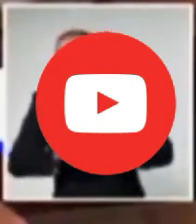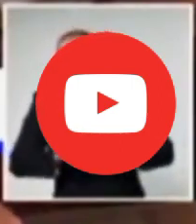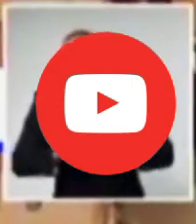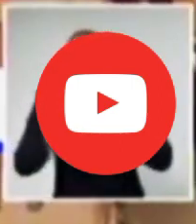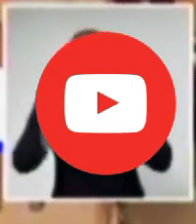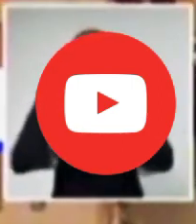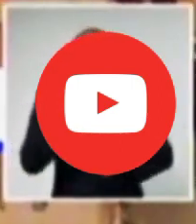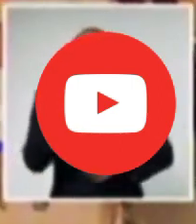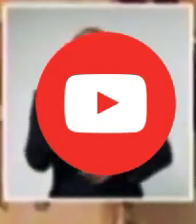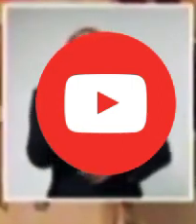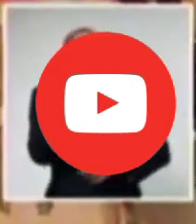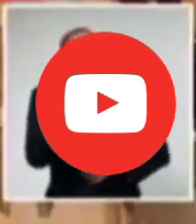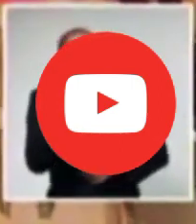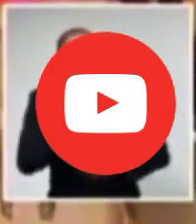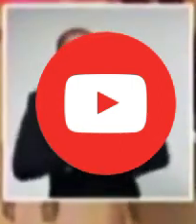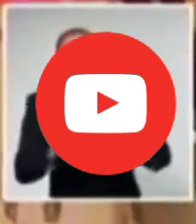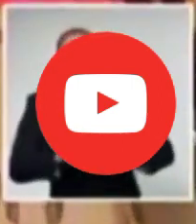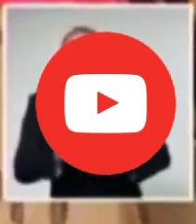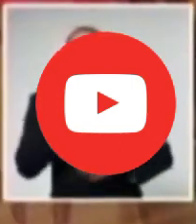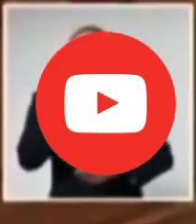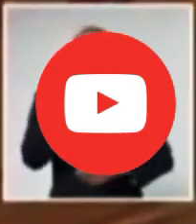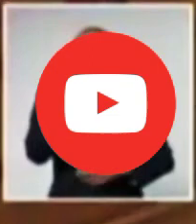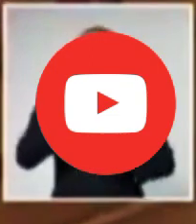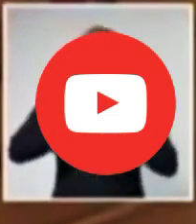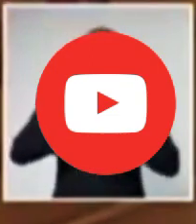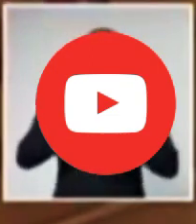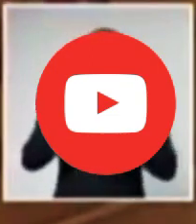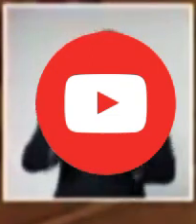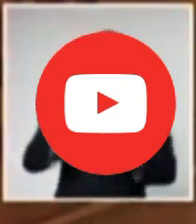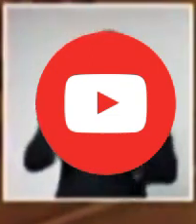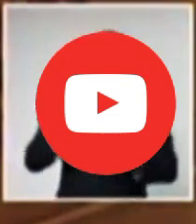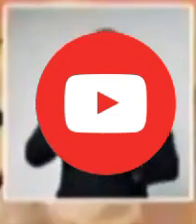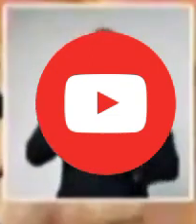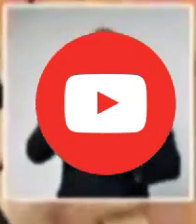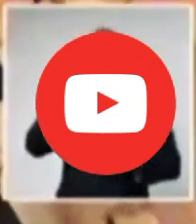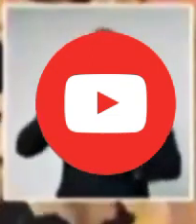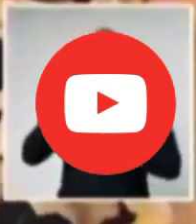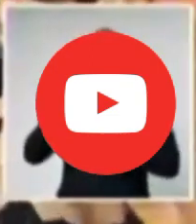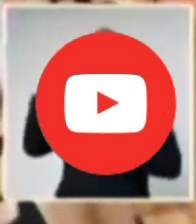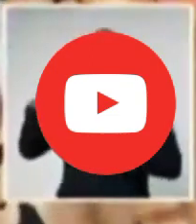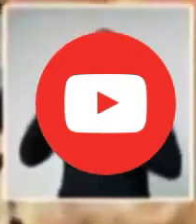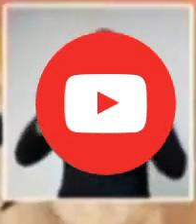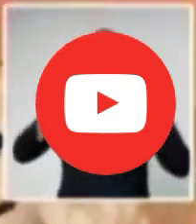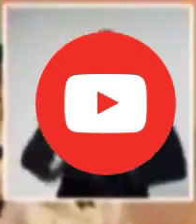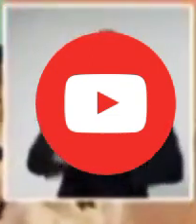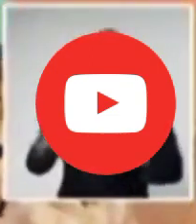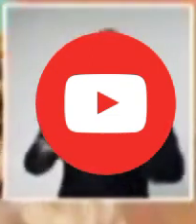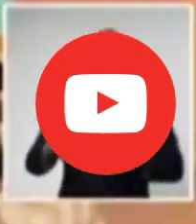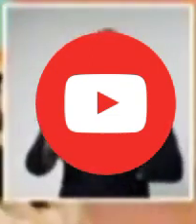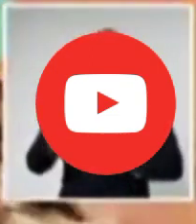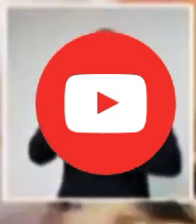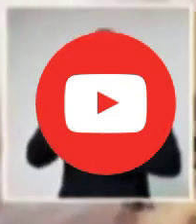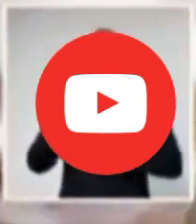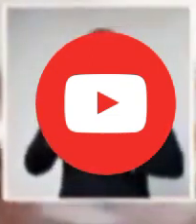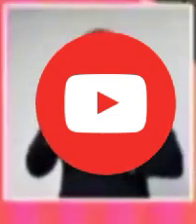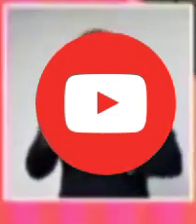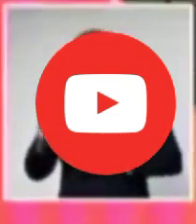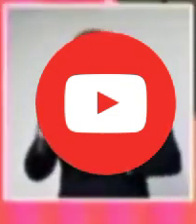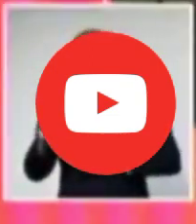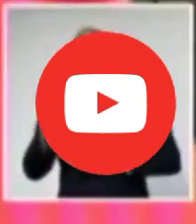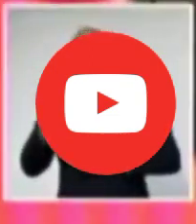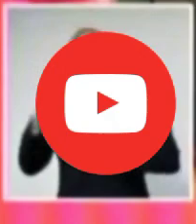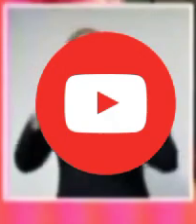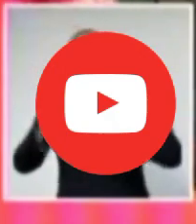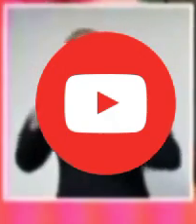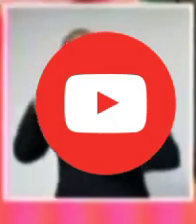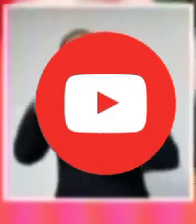persona. Esa vis cómica de la anciana nacida en el municipio holguinero de Vanes, pero habanera por adopción, la tiene pensando en hacerle